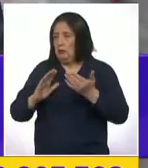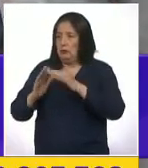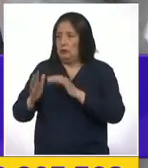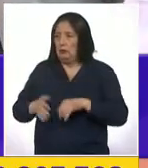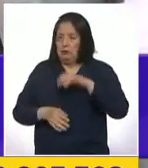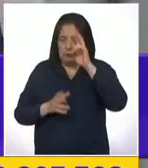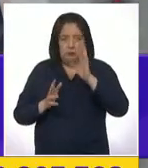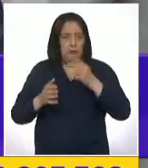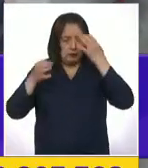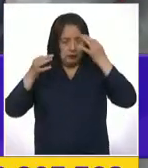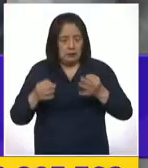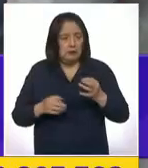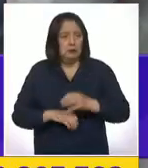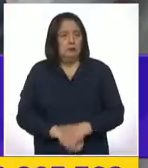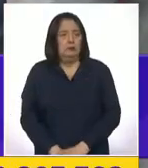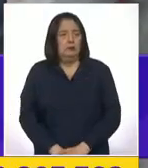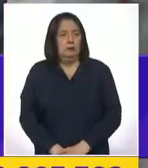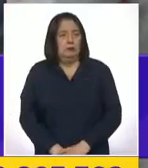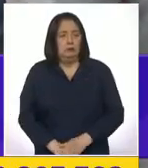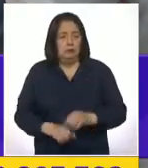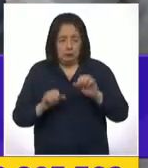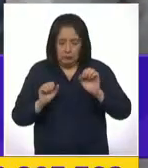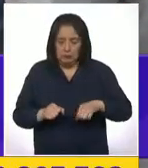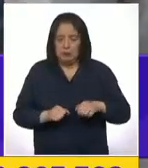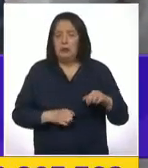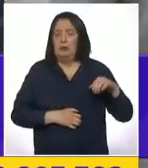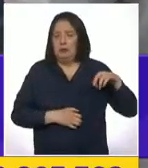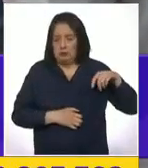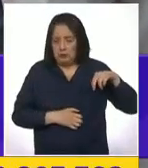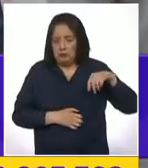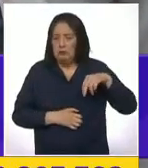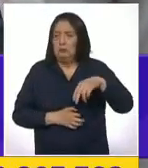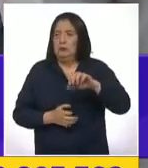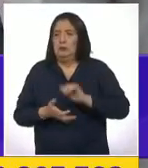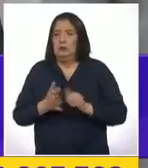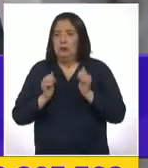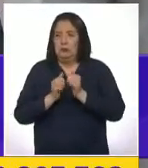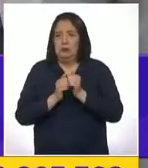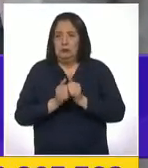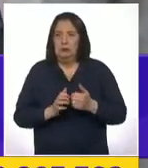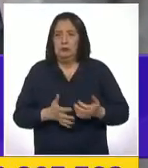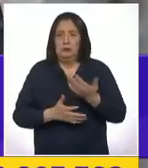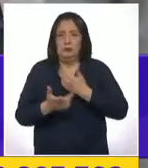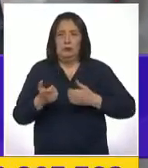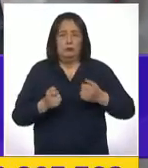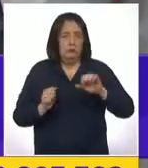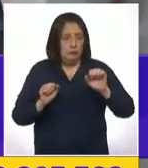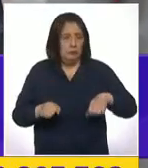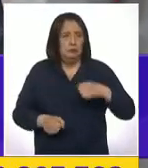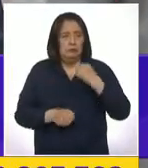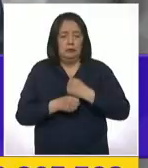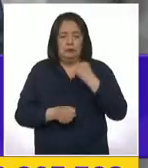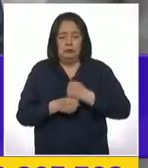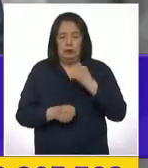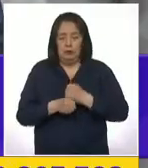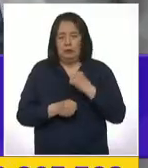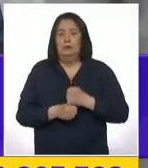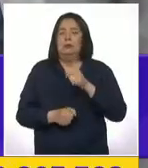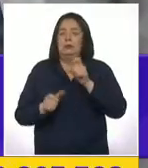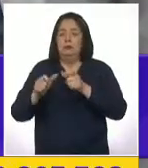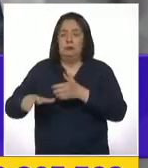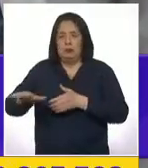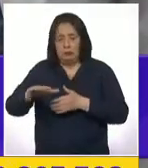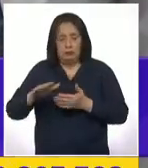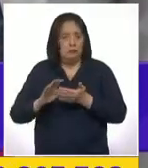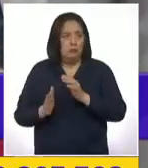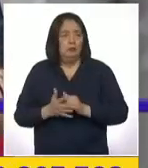haber tomado esta decisión de caminar y hacernos que juntamente con el gobierno tenemos que trabajar por el pueblo. Tenemos